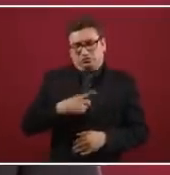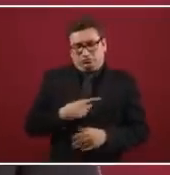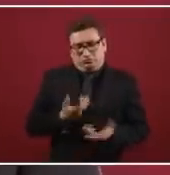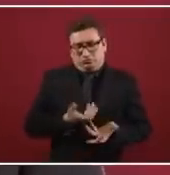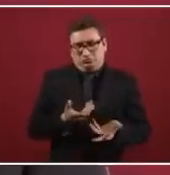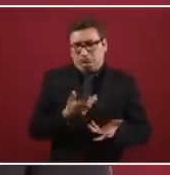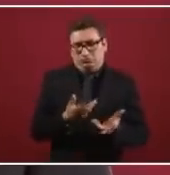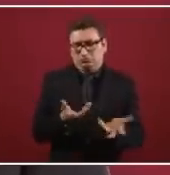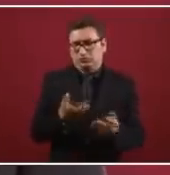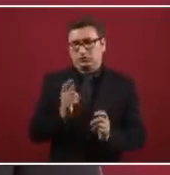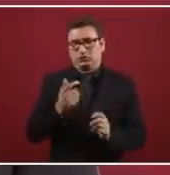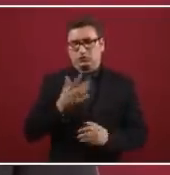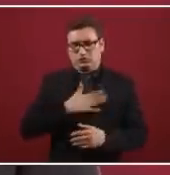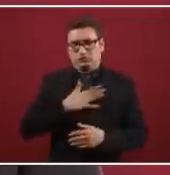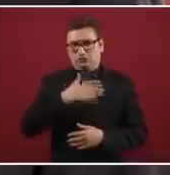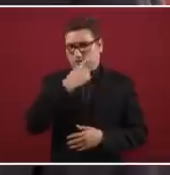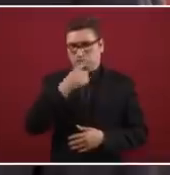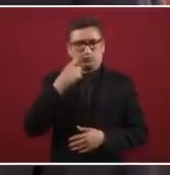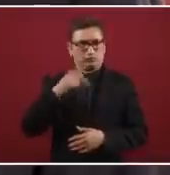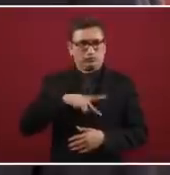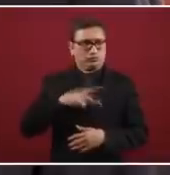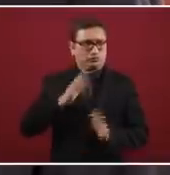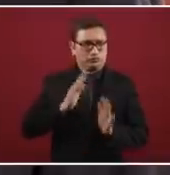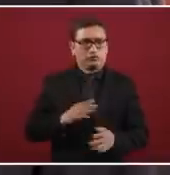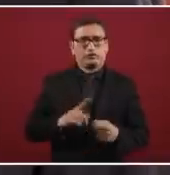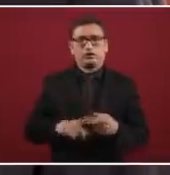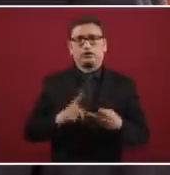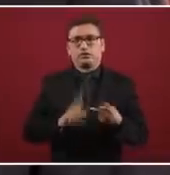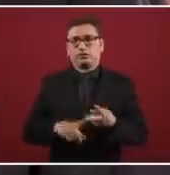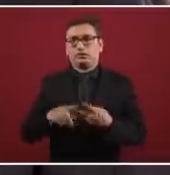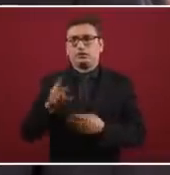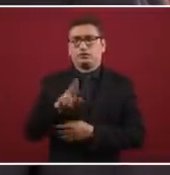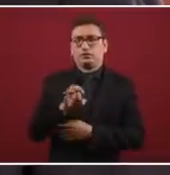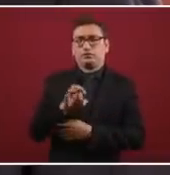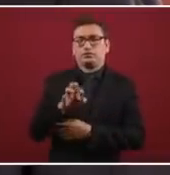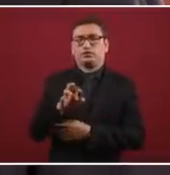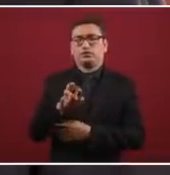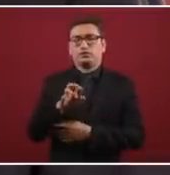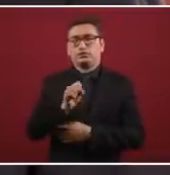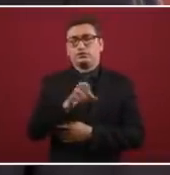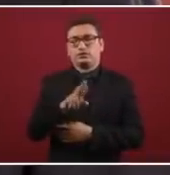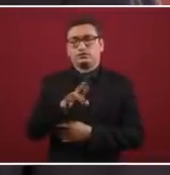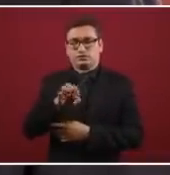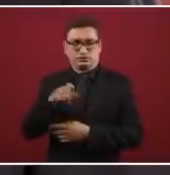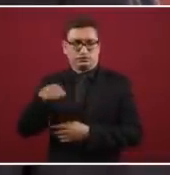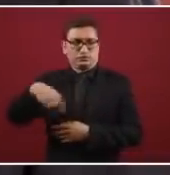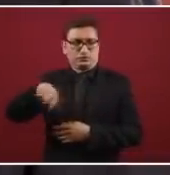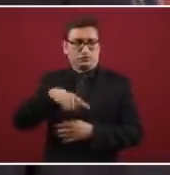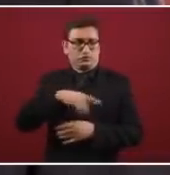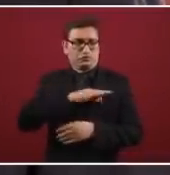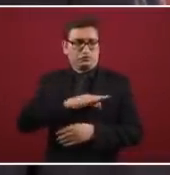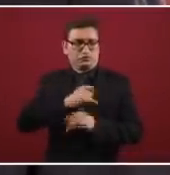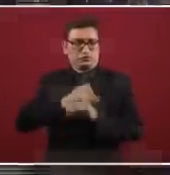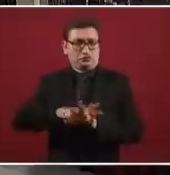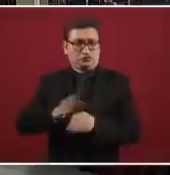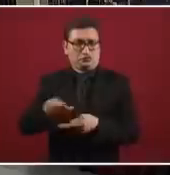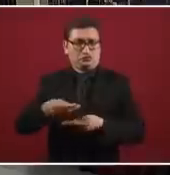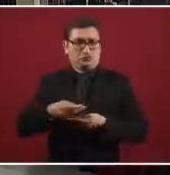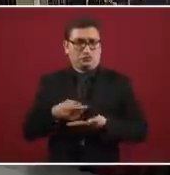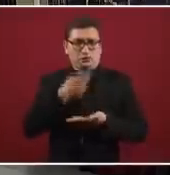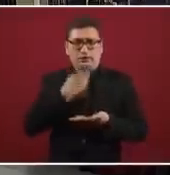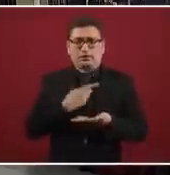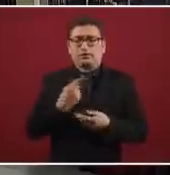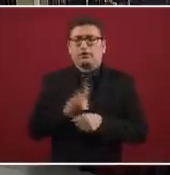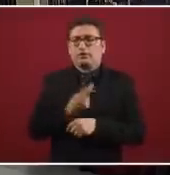actuar, ese es mi punto de vista. En el caso de Relaciones Exteriores, ellos pueden informarnos de qué